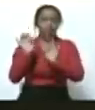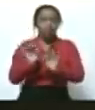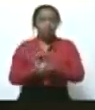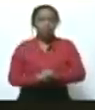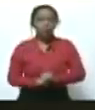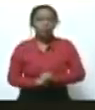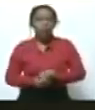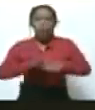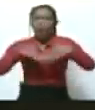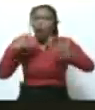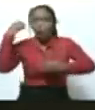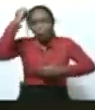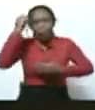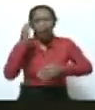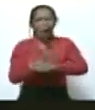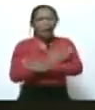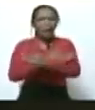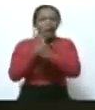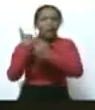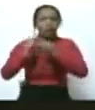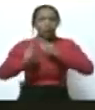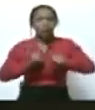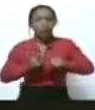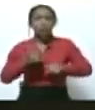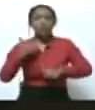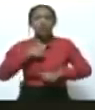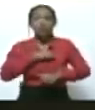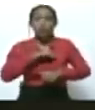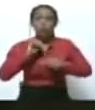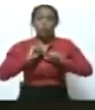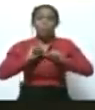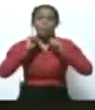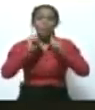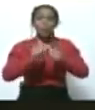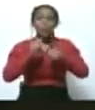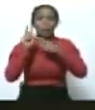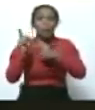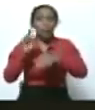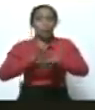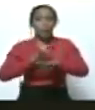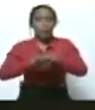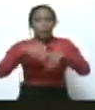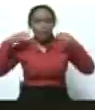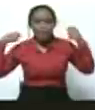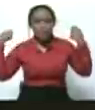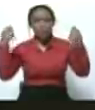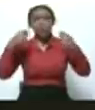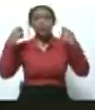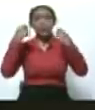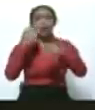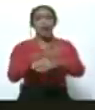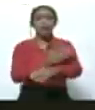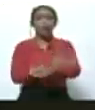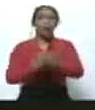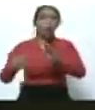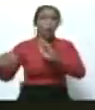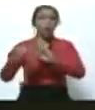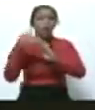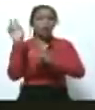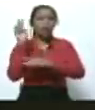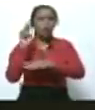¿Cuál es su opinión ante esto? Y si estamos recién empezando lo que puede llegar a ser una campaña previa contra Venezuela,